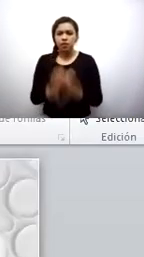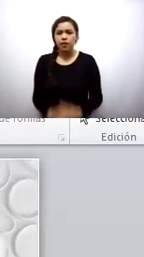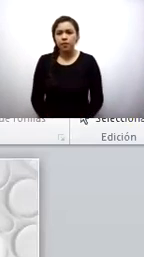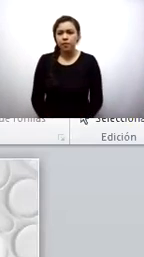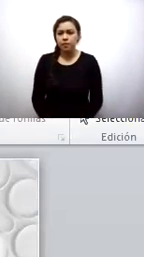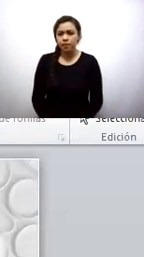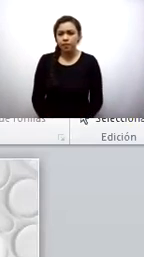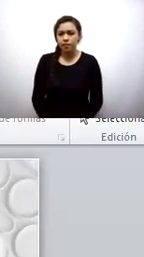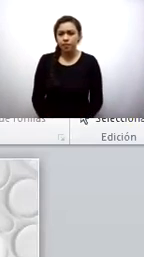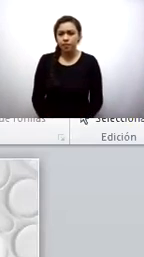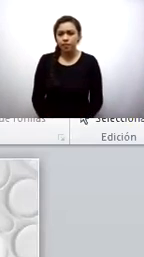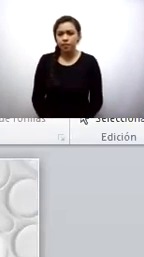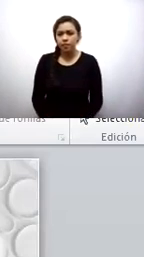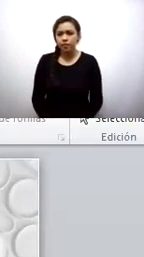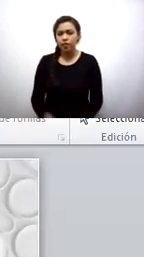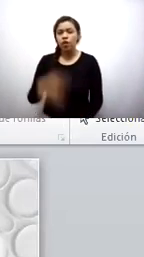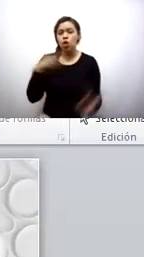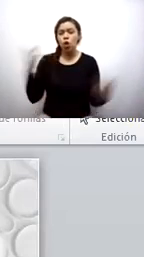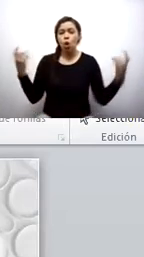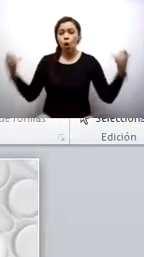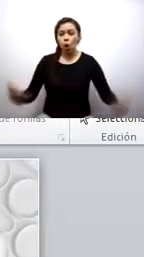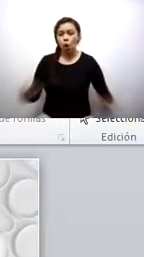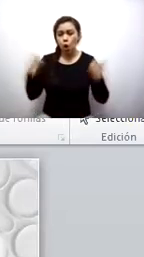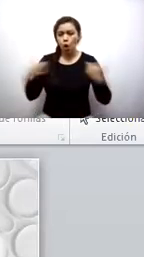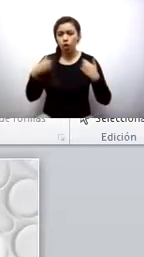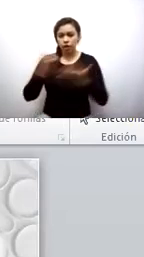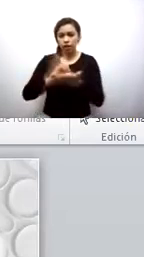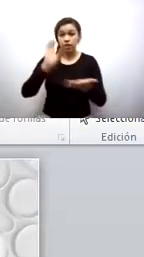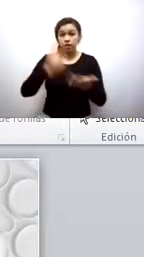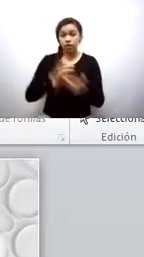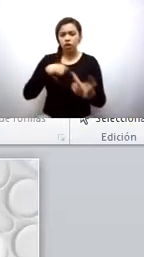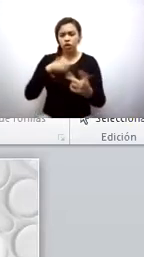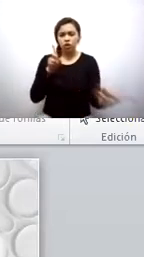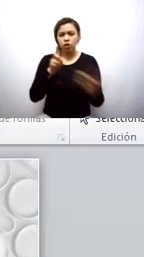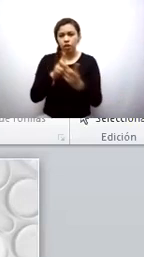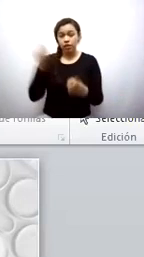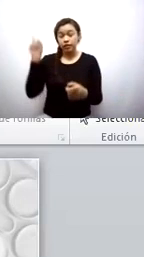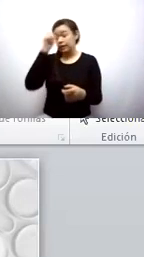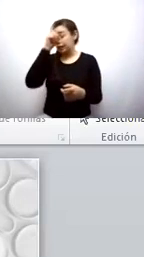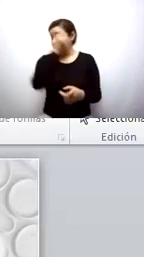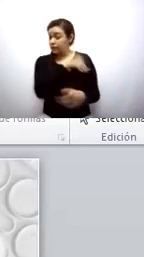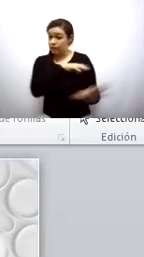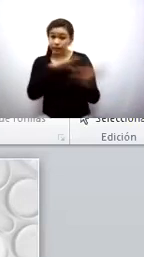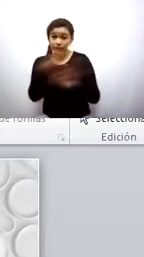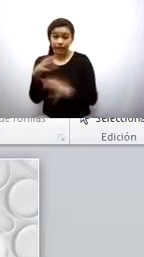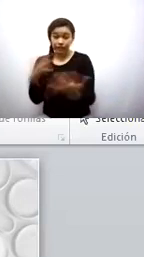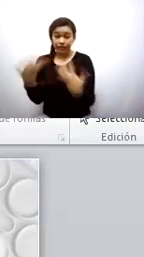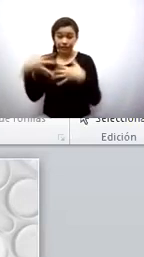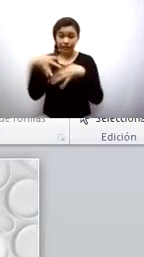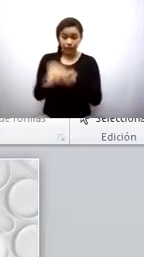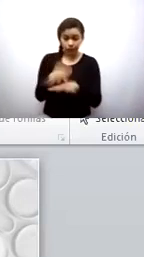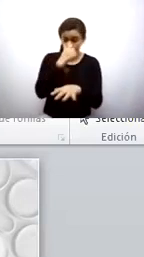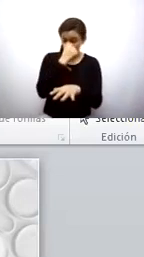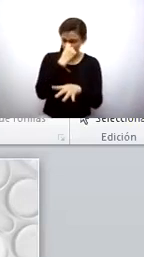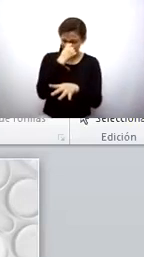yo trabajo con jóvenes con discapacidad y ha sido muy complicado el poder adaptarnos al trabajo porque estamos requiriendo del